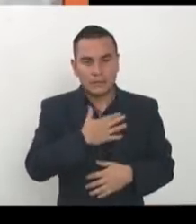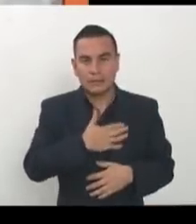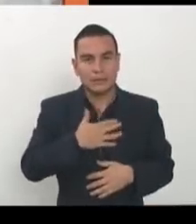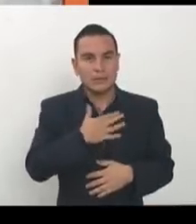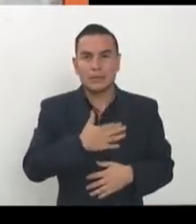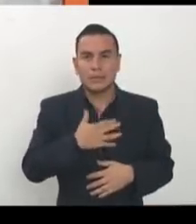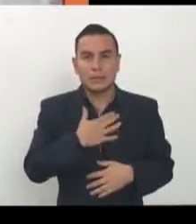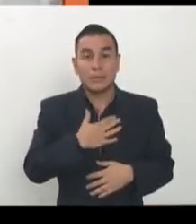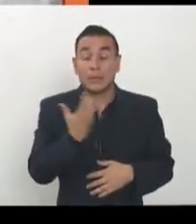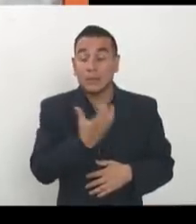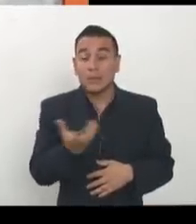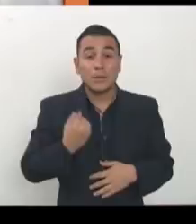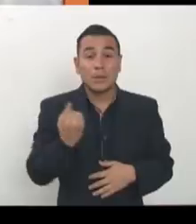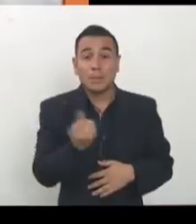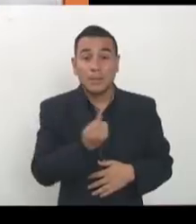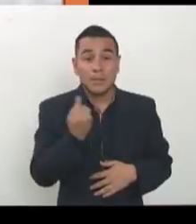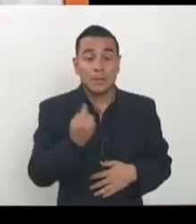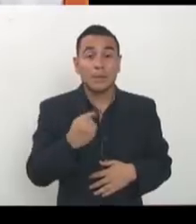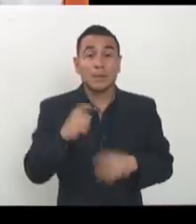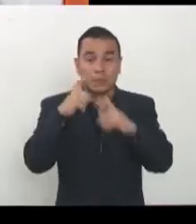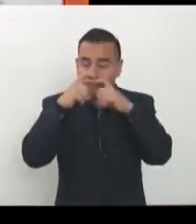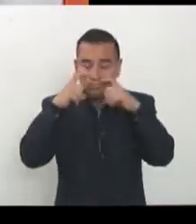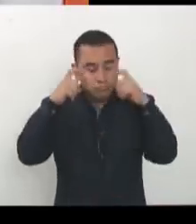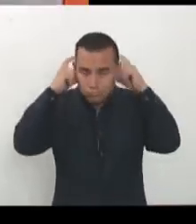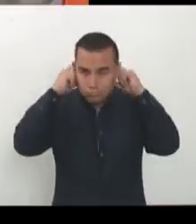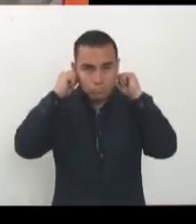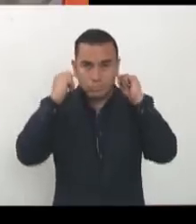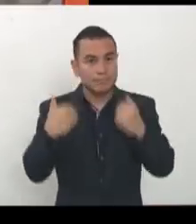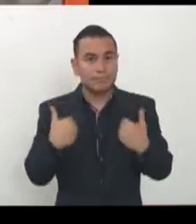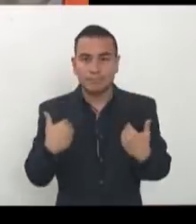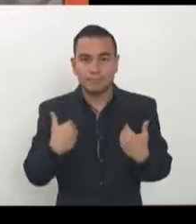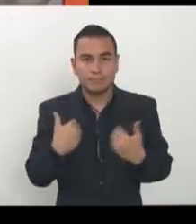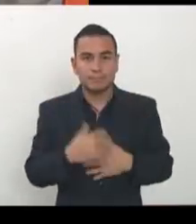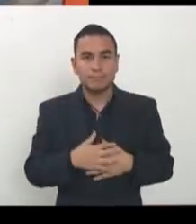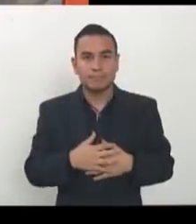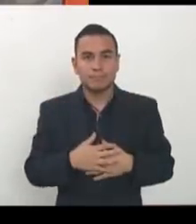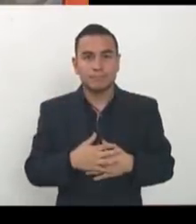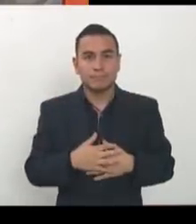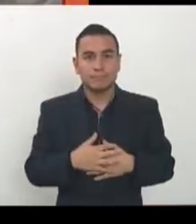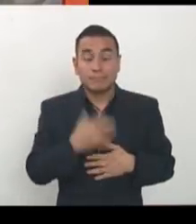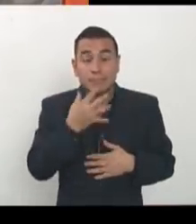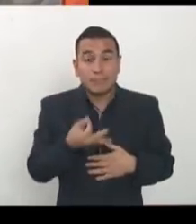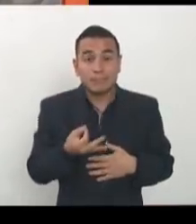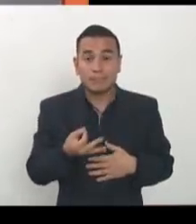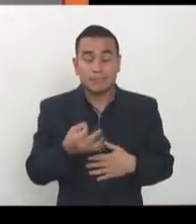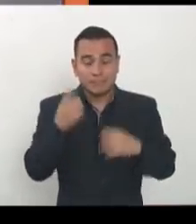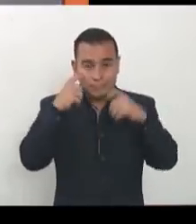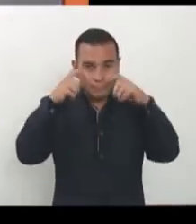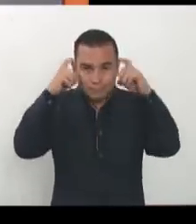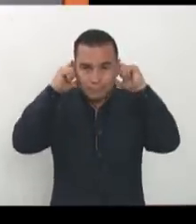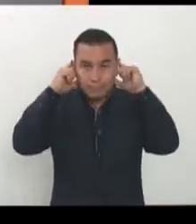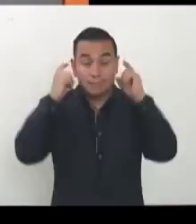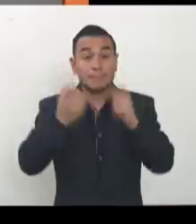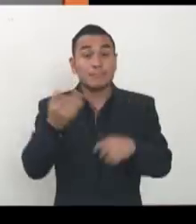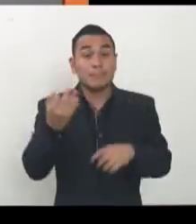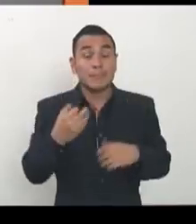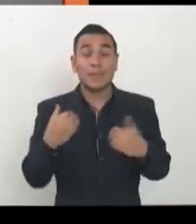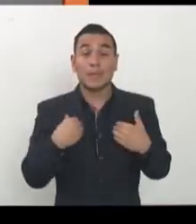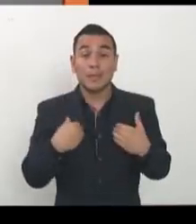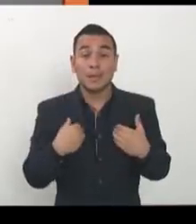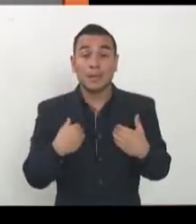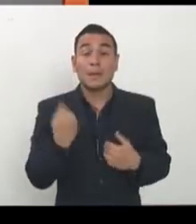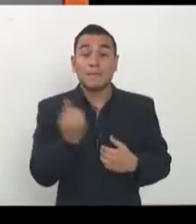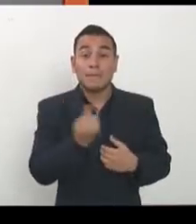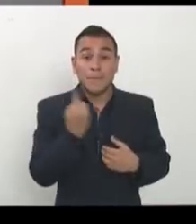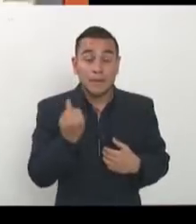equipos de protección individual o las mascarillas de la que es que tenemos personas